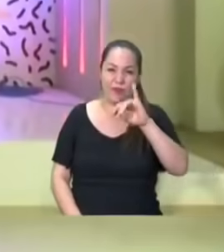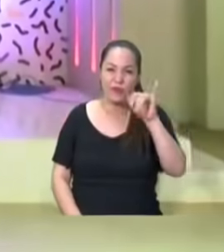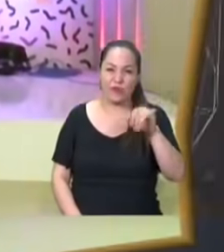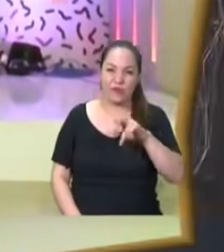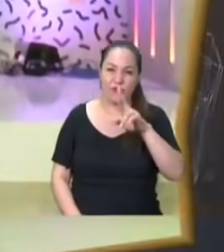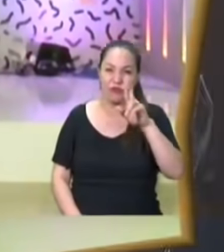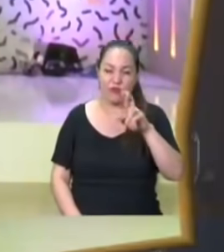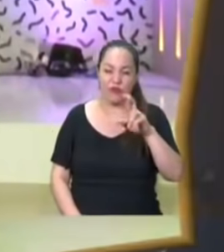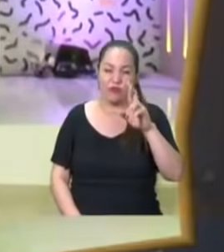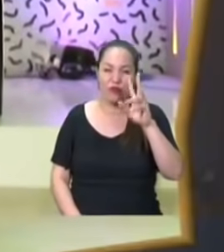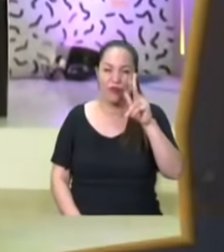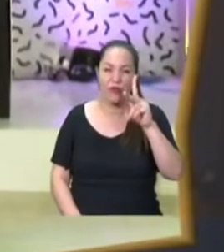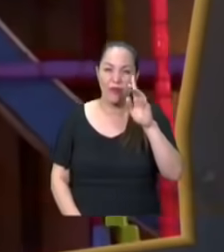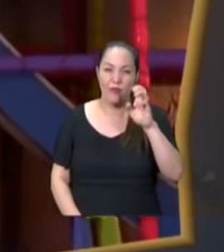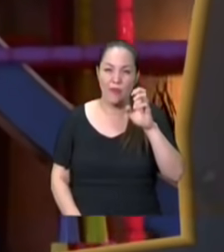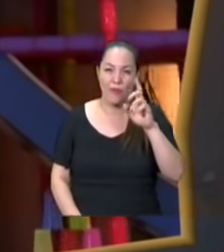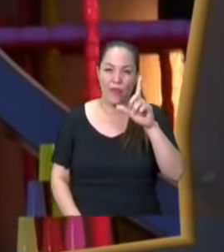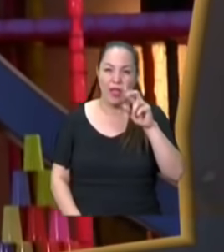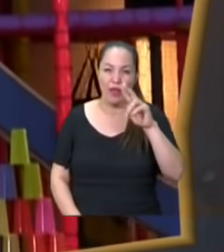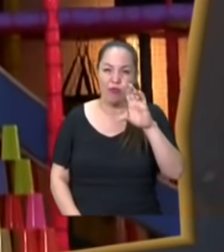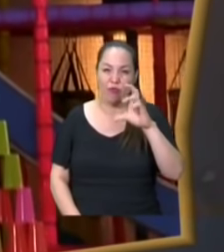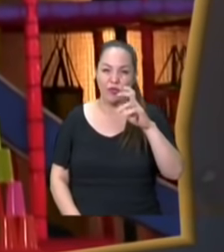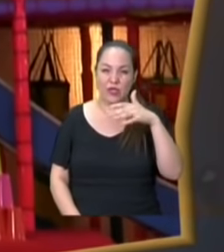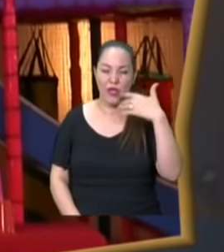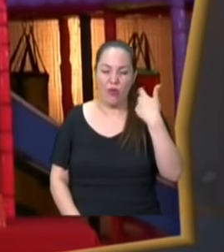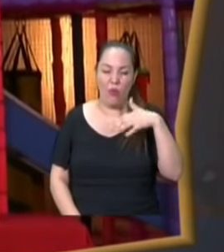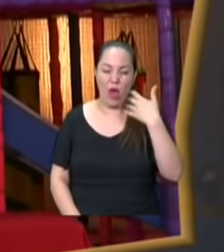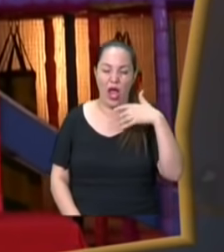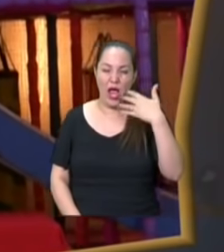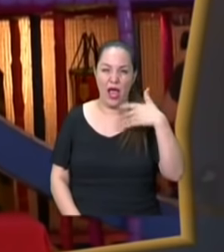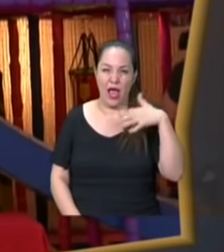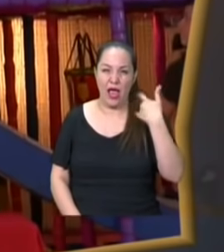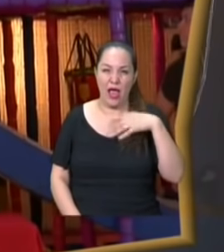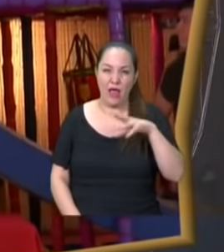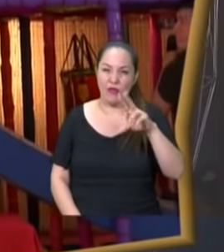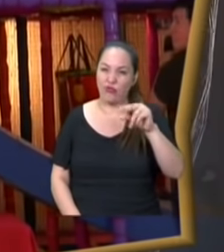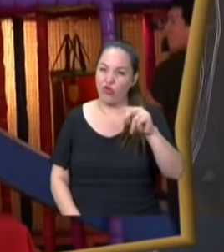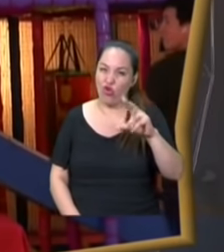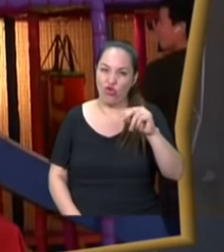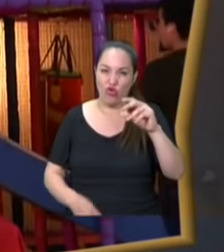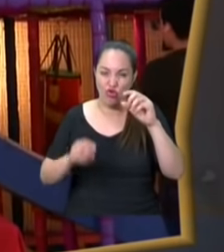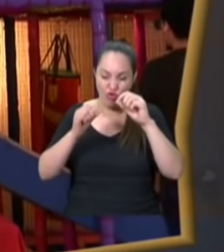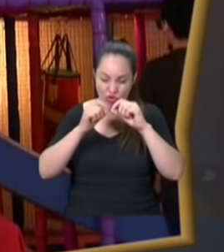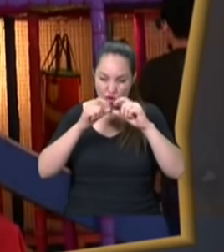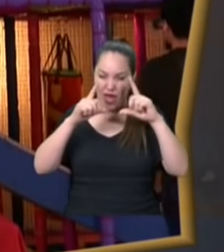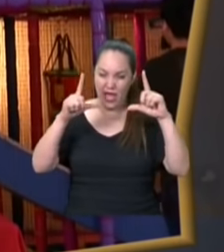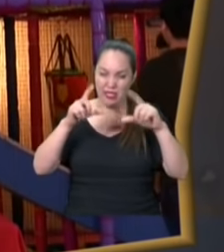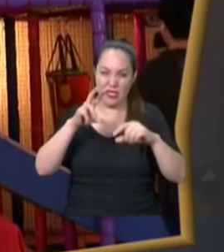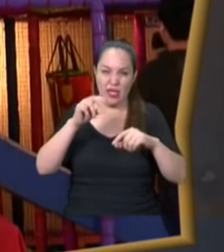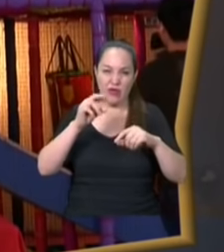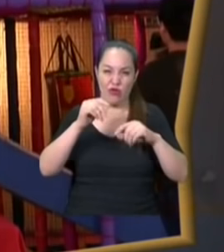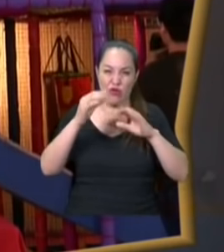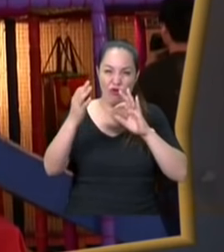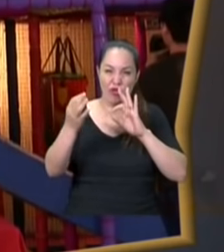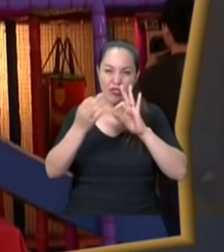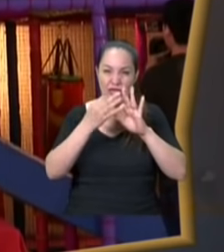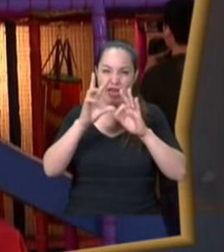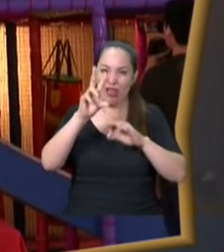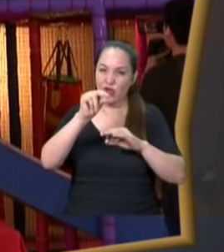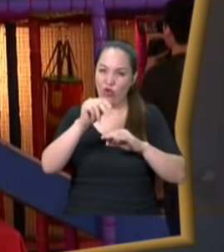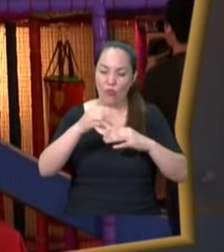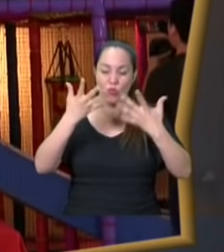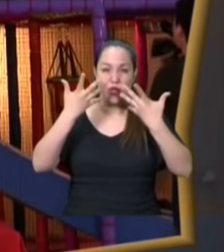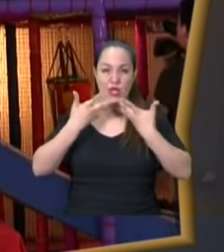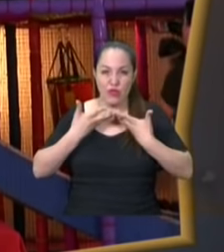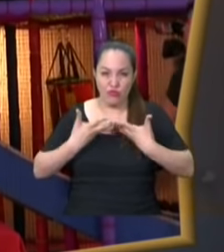¡Qué bárbaro! ¡Qué arrastrada! No vayan a poner hashtag cuerpo de Oquis, porque sería injusto. ¡Le